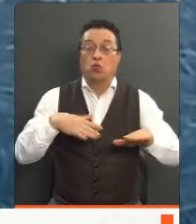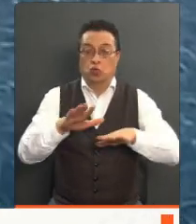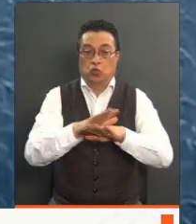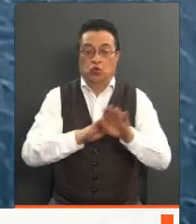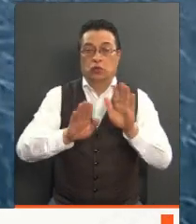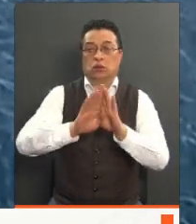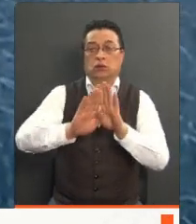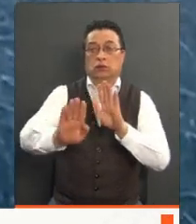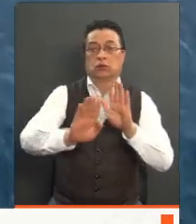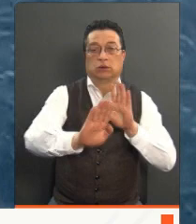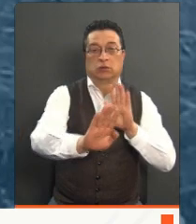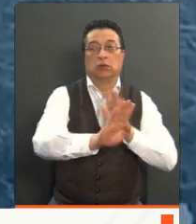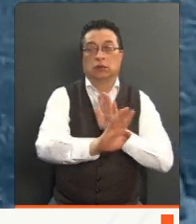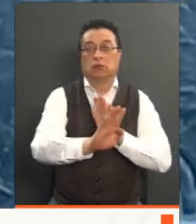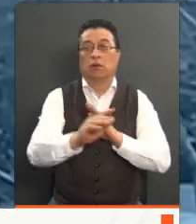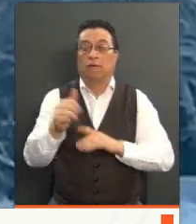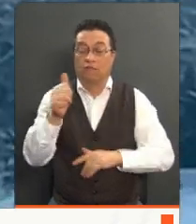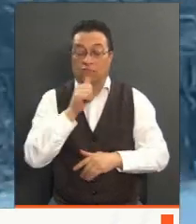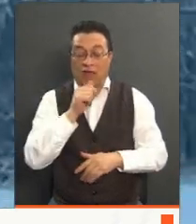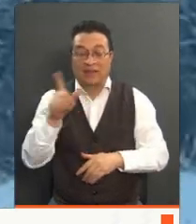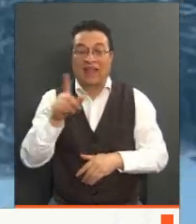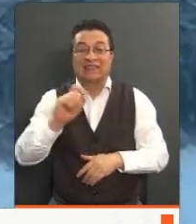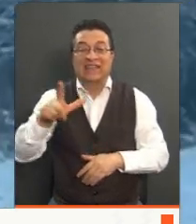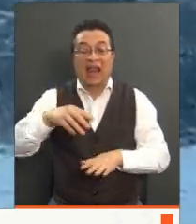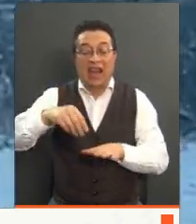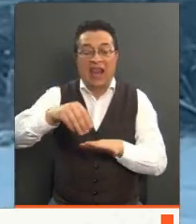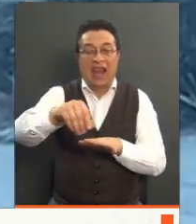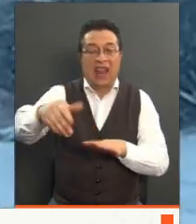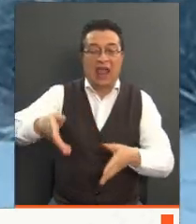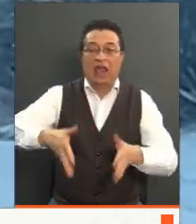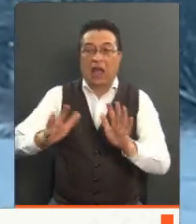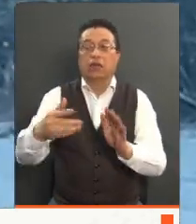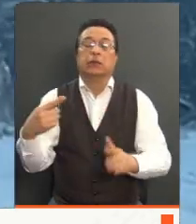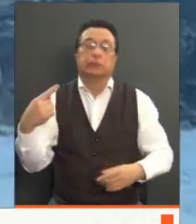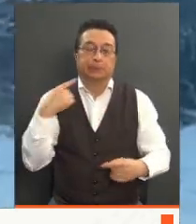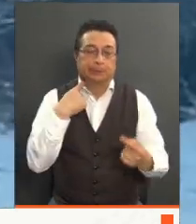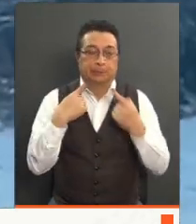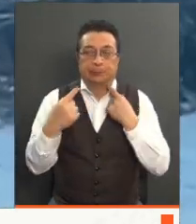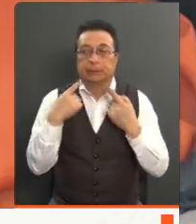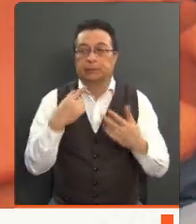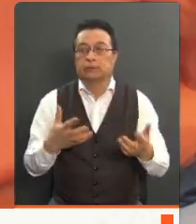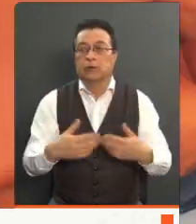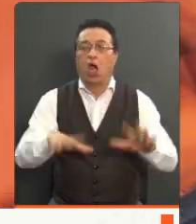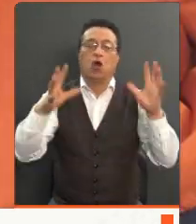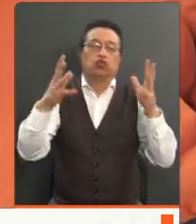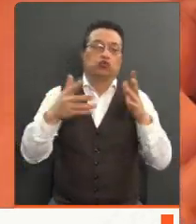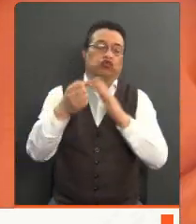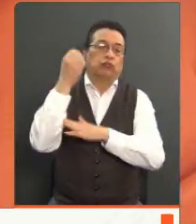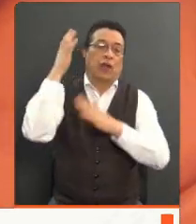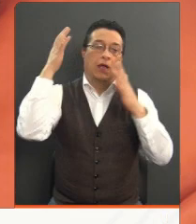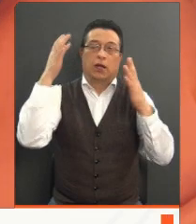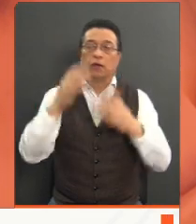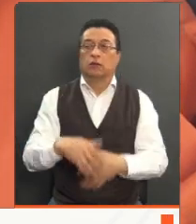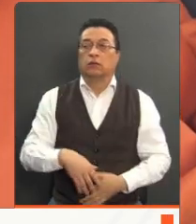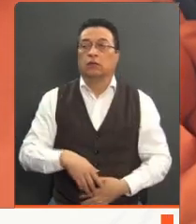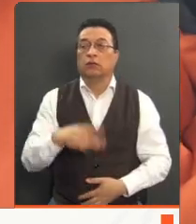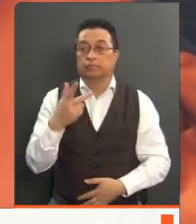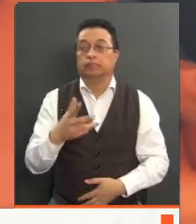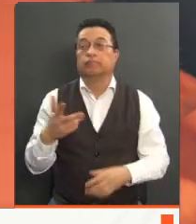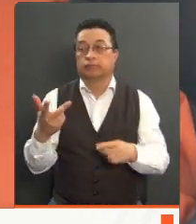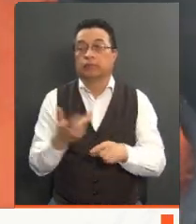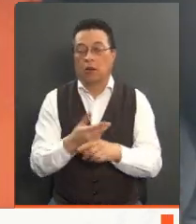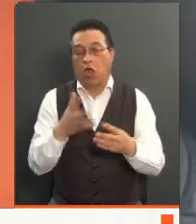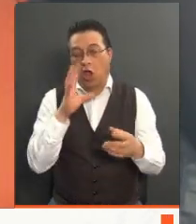distanciamiento, la falta de sal en las calles mostró sus consecuencias. ¿Toma plan de contingencia?